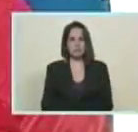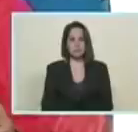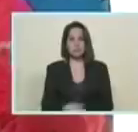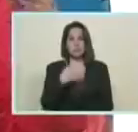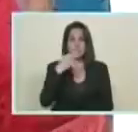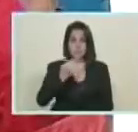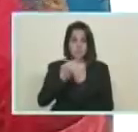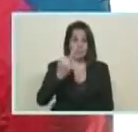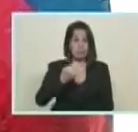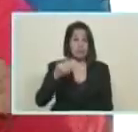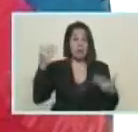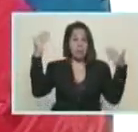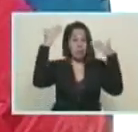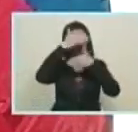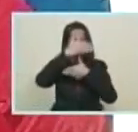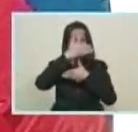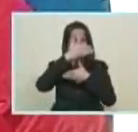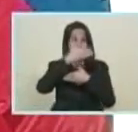verdaderas mafias.